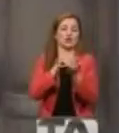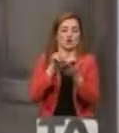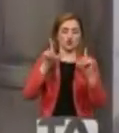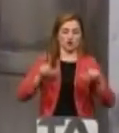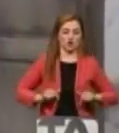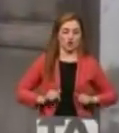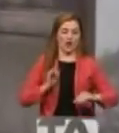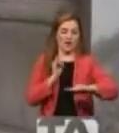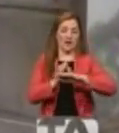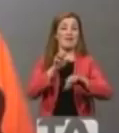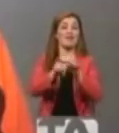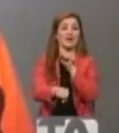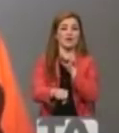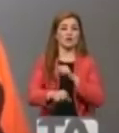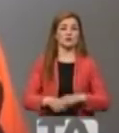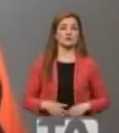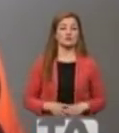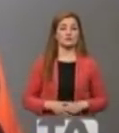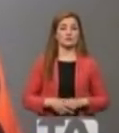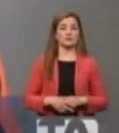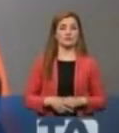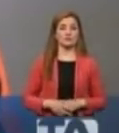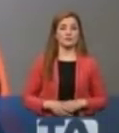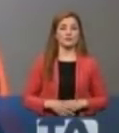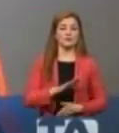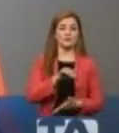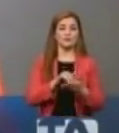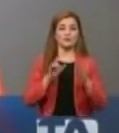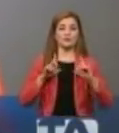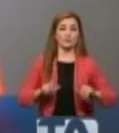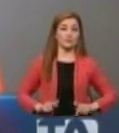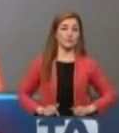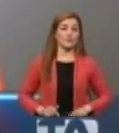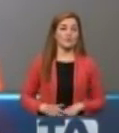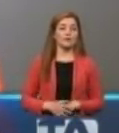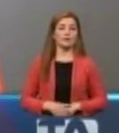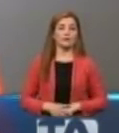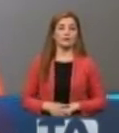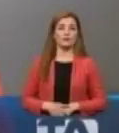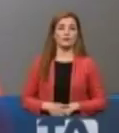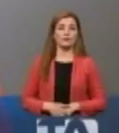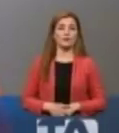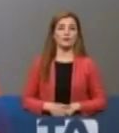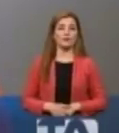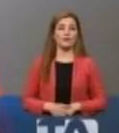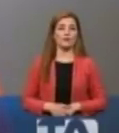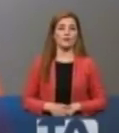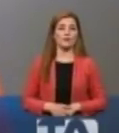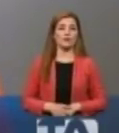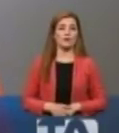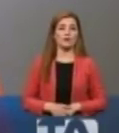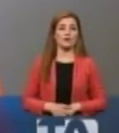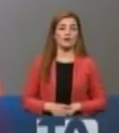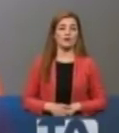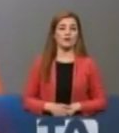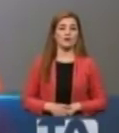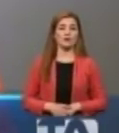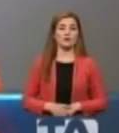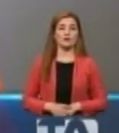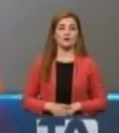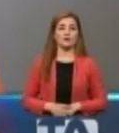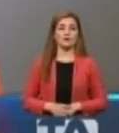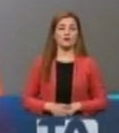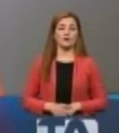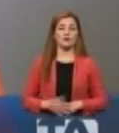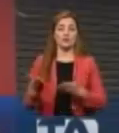iglesias que presentan daños. El centro de salud que está afectado no presta las condiciones para